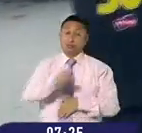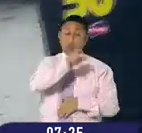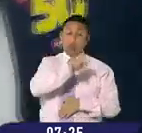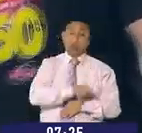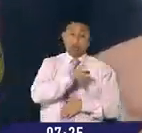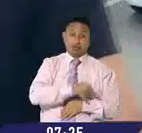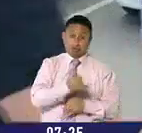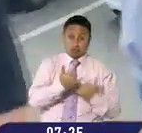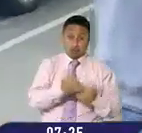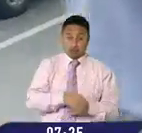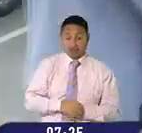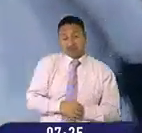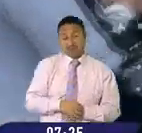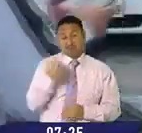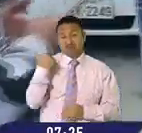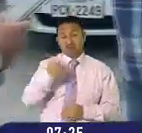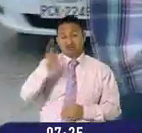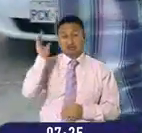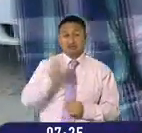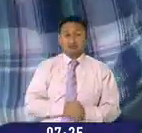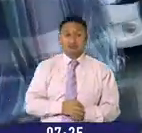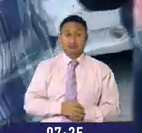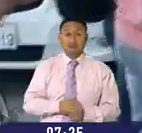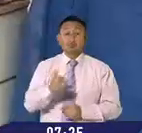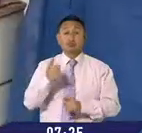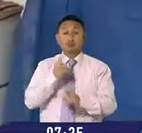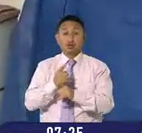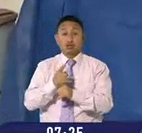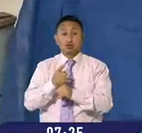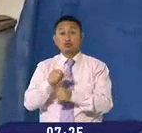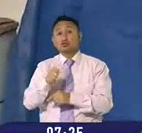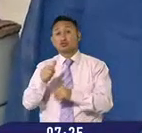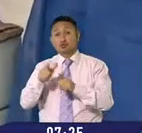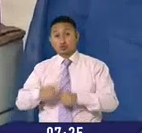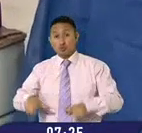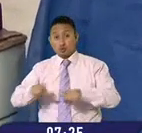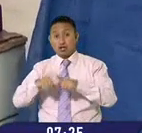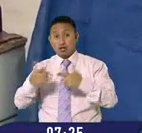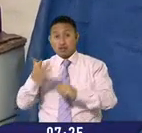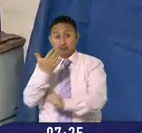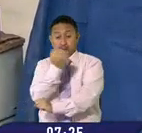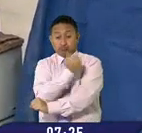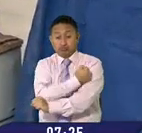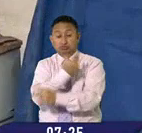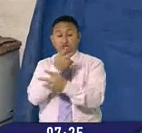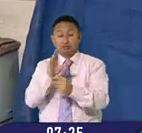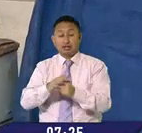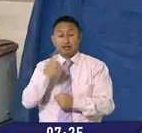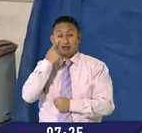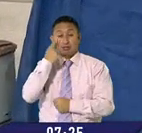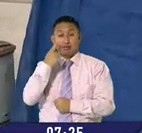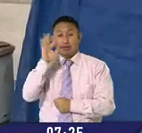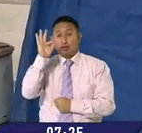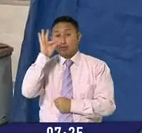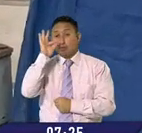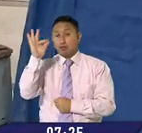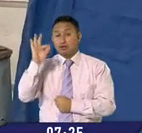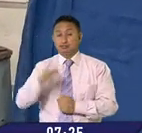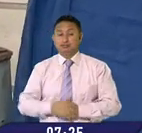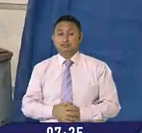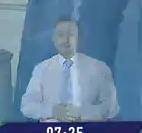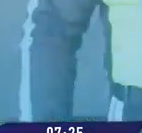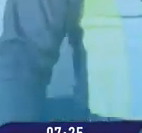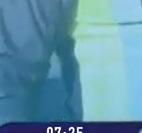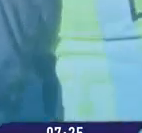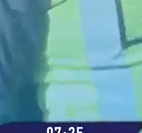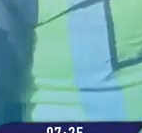implementaron más sitios de vacunación y para pruebas de antígeno, informó Richard Ceballos. Les